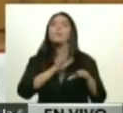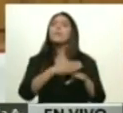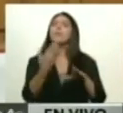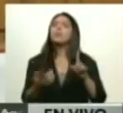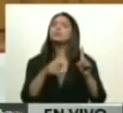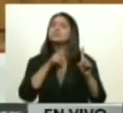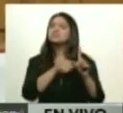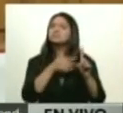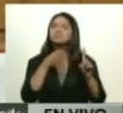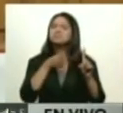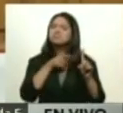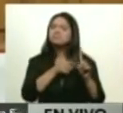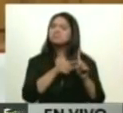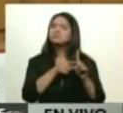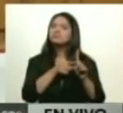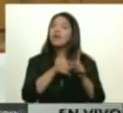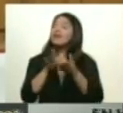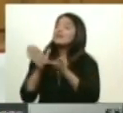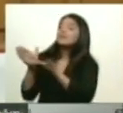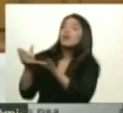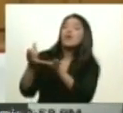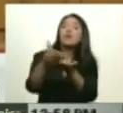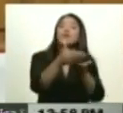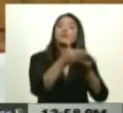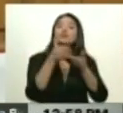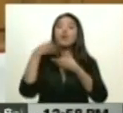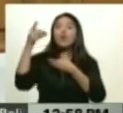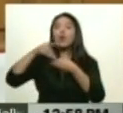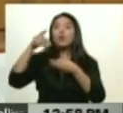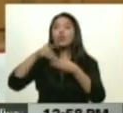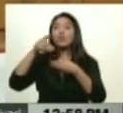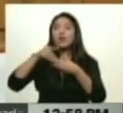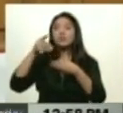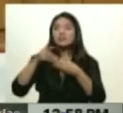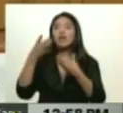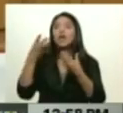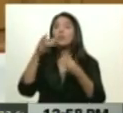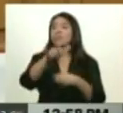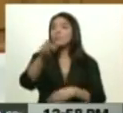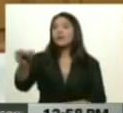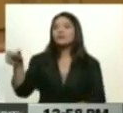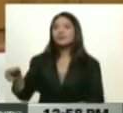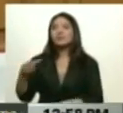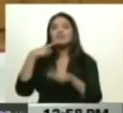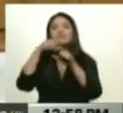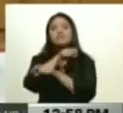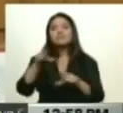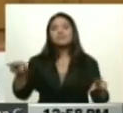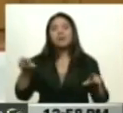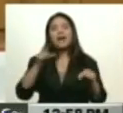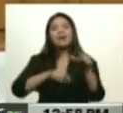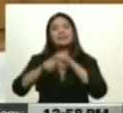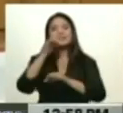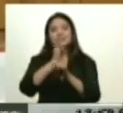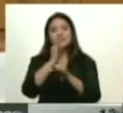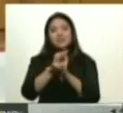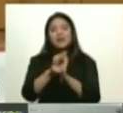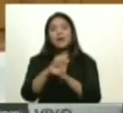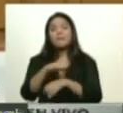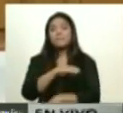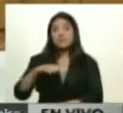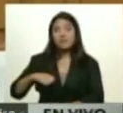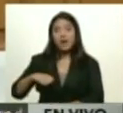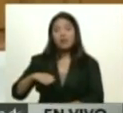simple hecho de recoger todos los datos que mucha de esta gente publicó a través de redes sociales, medios privados y